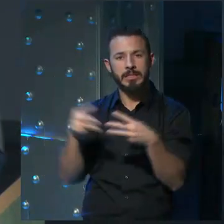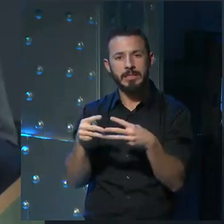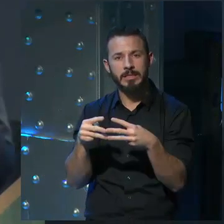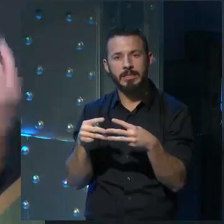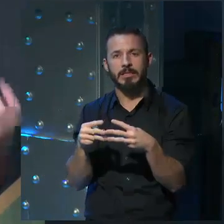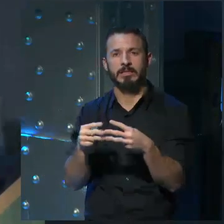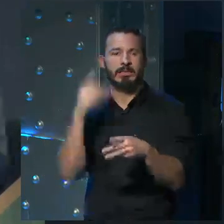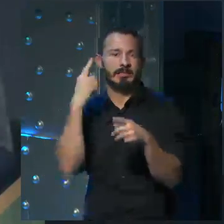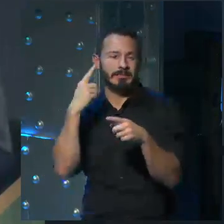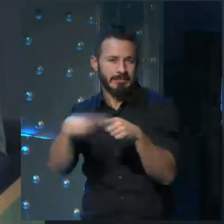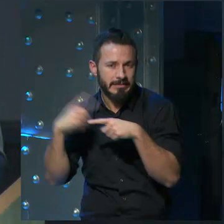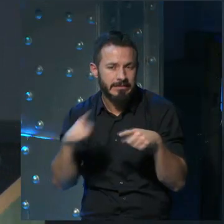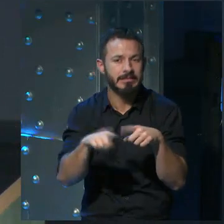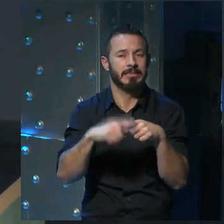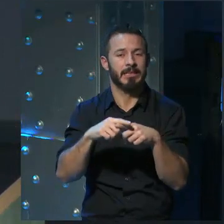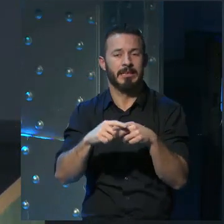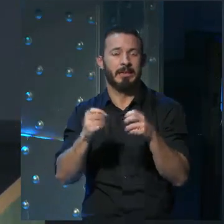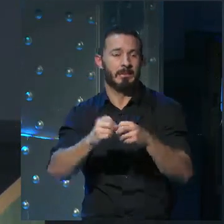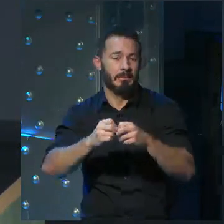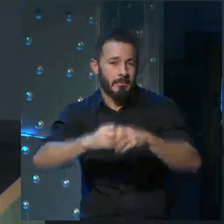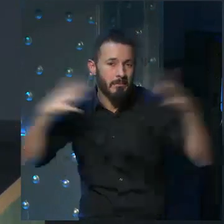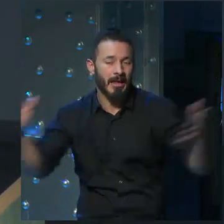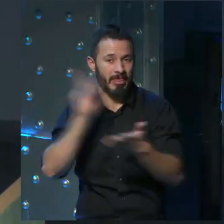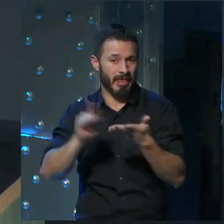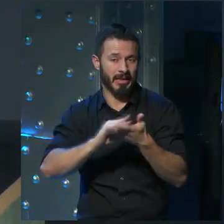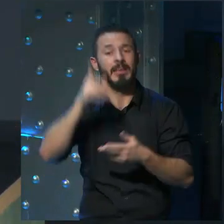Internet of Things, Big Data y, por supuesto, Smart Cities.